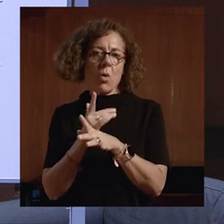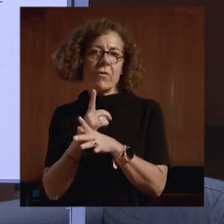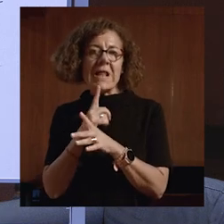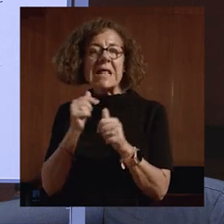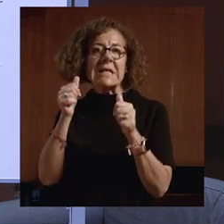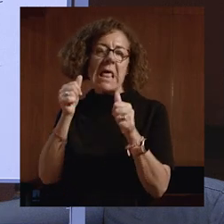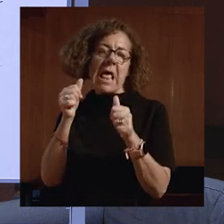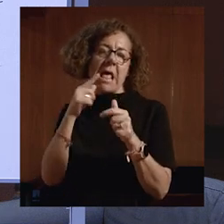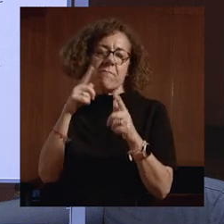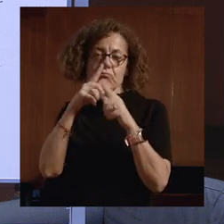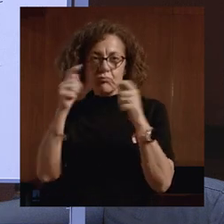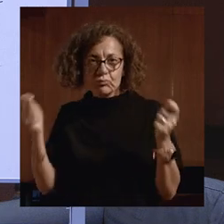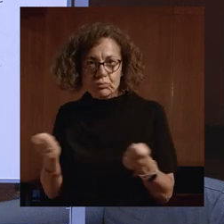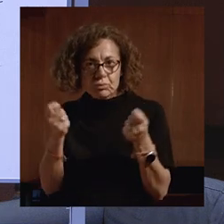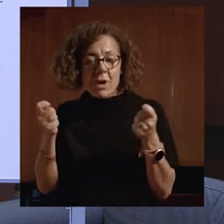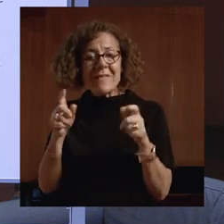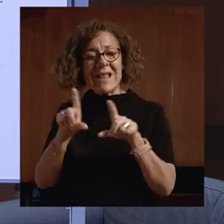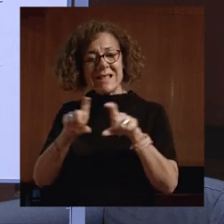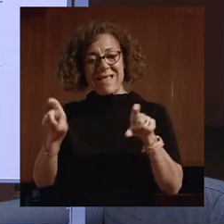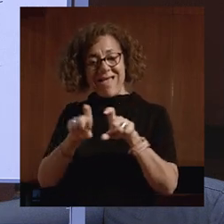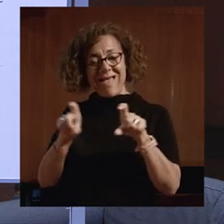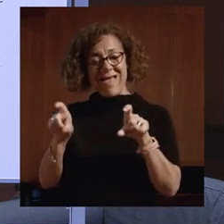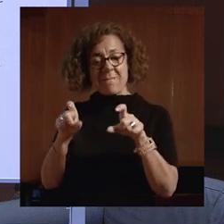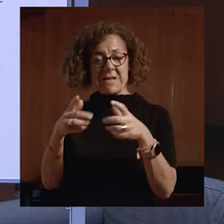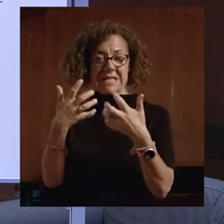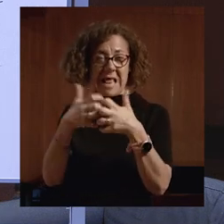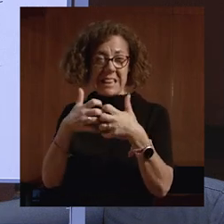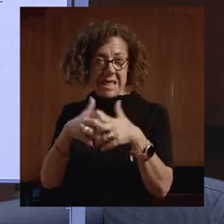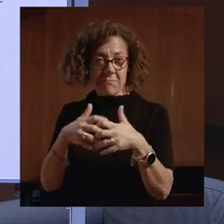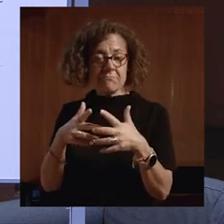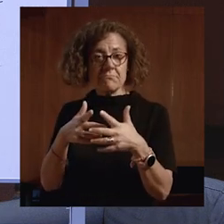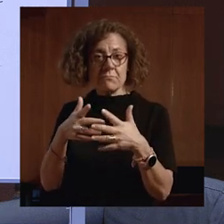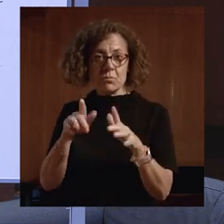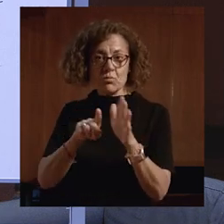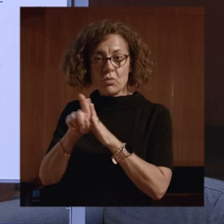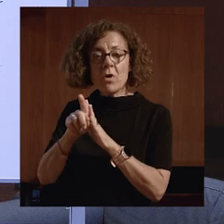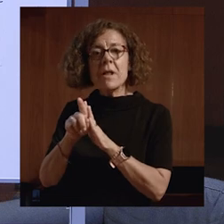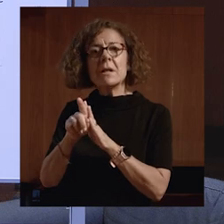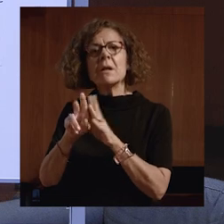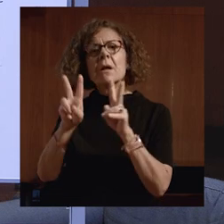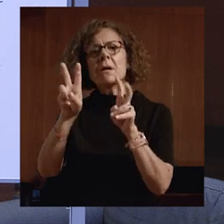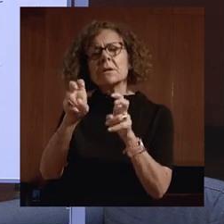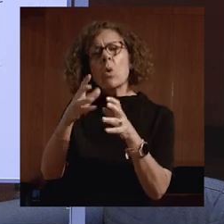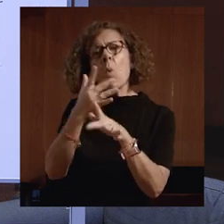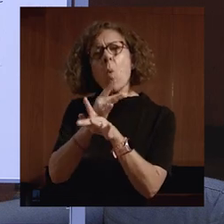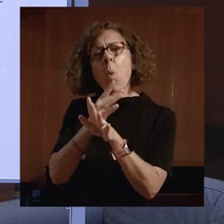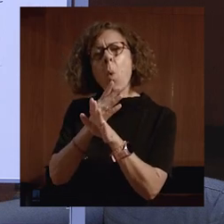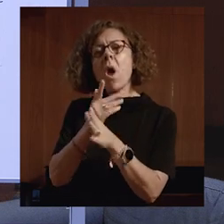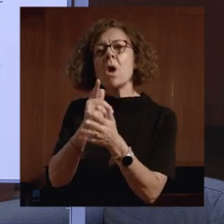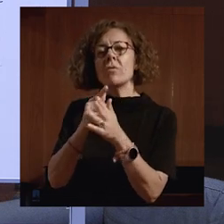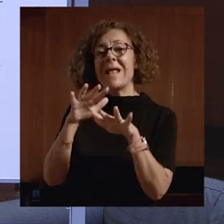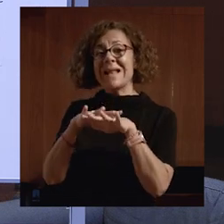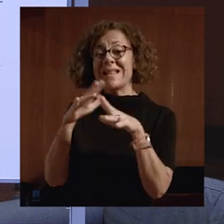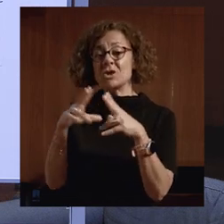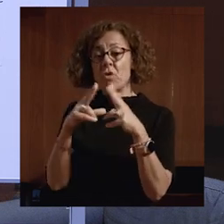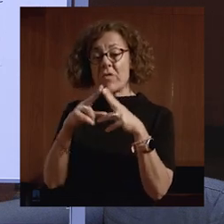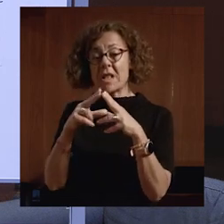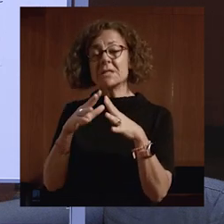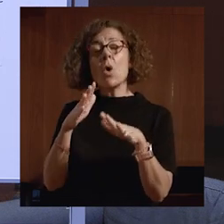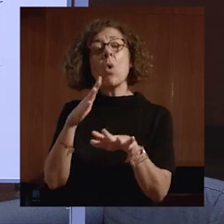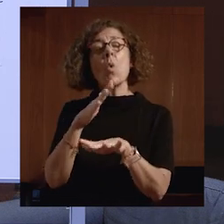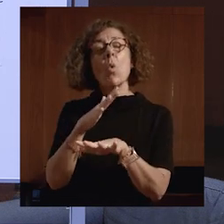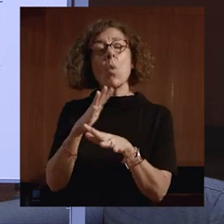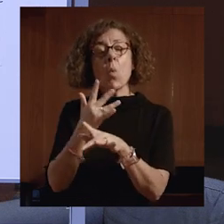editoriales, de las discográficas, de las subvenciones, actualmente el juego de las redes sociales. Y todo